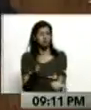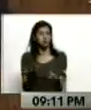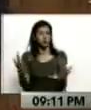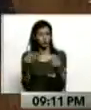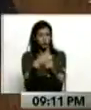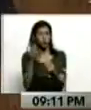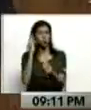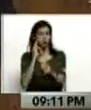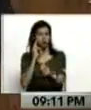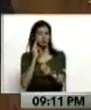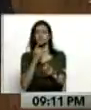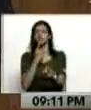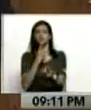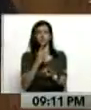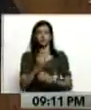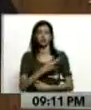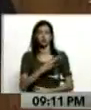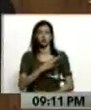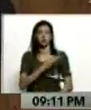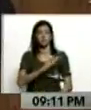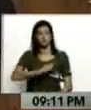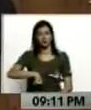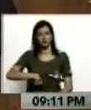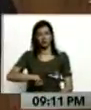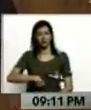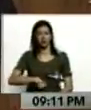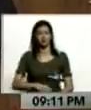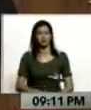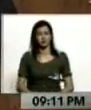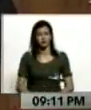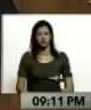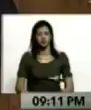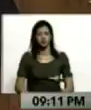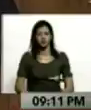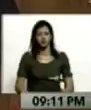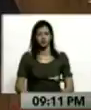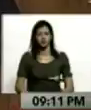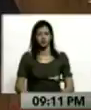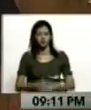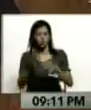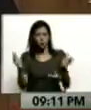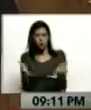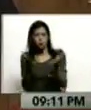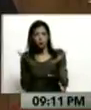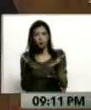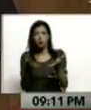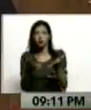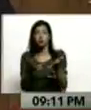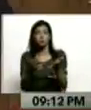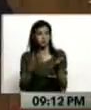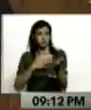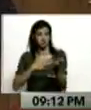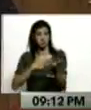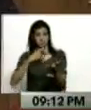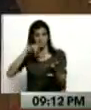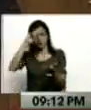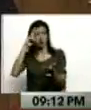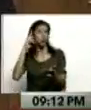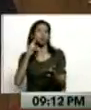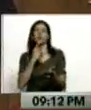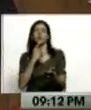decimos con Bolívar lo siguiente señora presidenta el impulso Dijo el